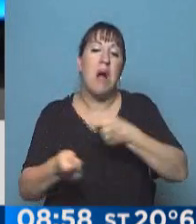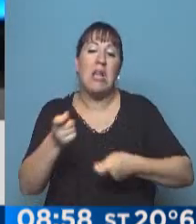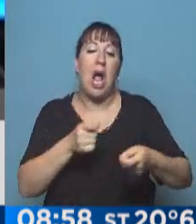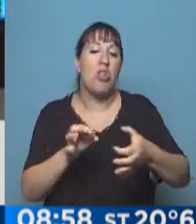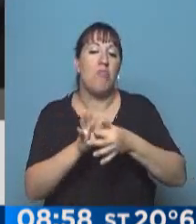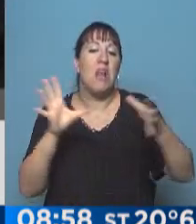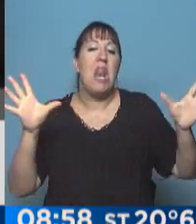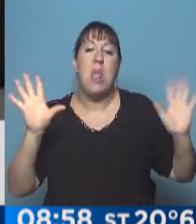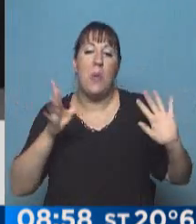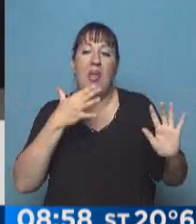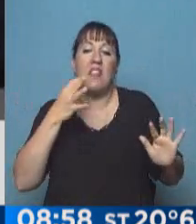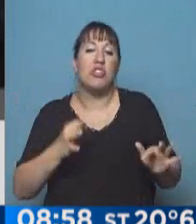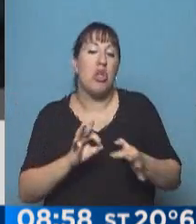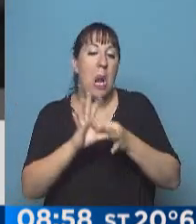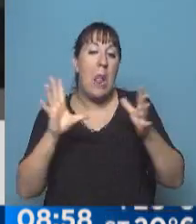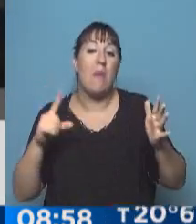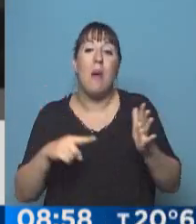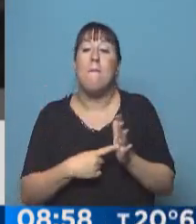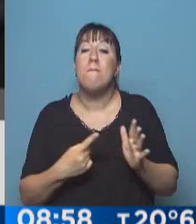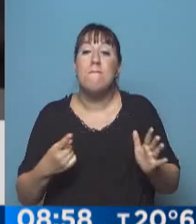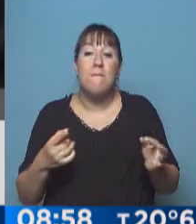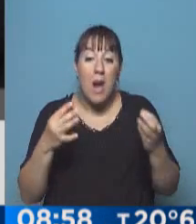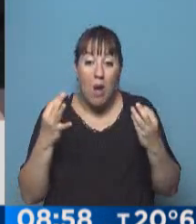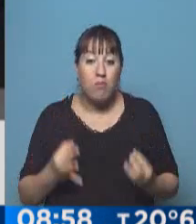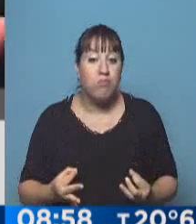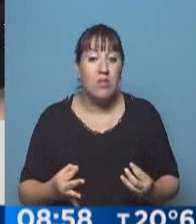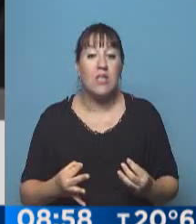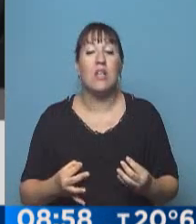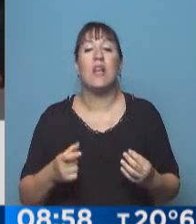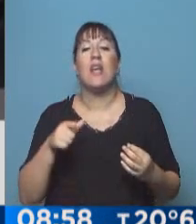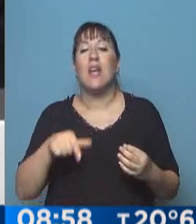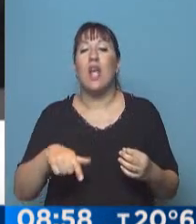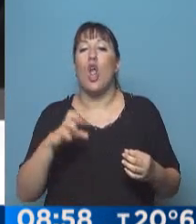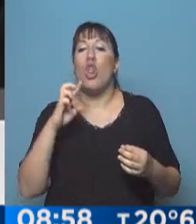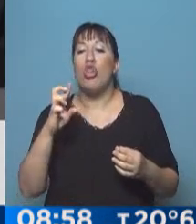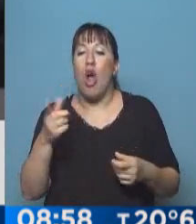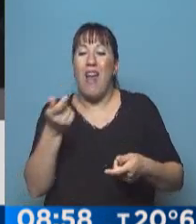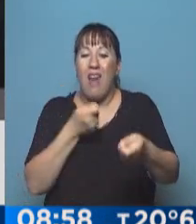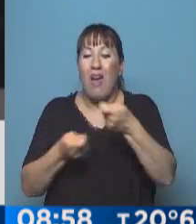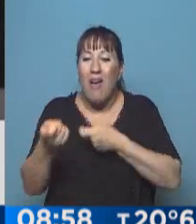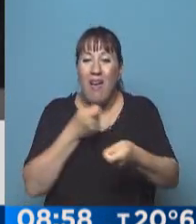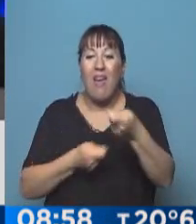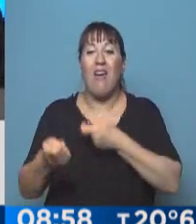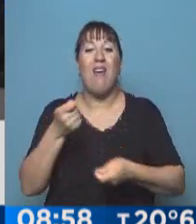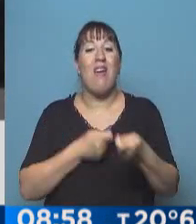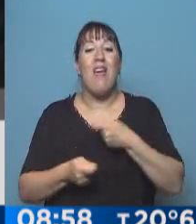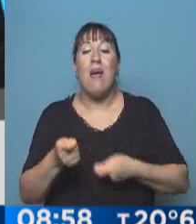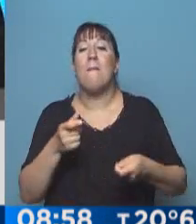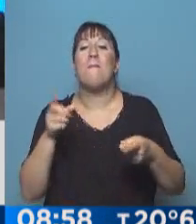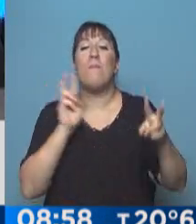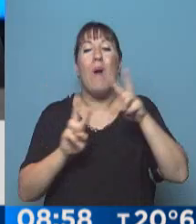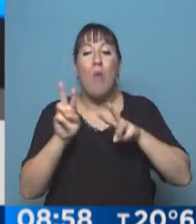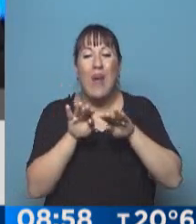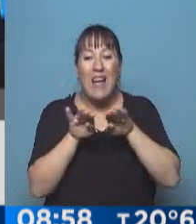Pero en condiciones que permitan que la afluencia de divisas sea suficiente para que el dólar se estabilice. Él, para